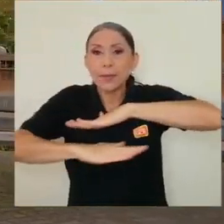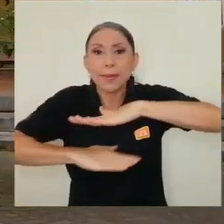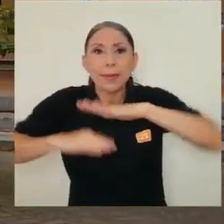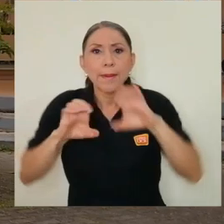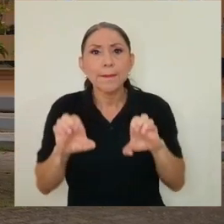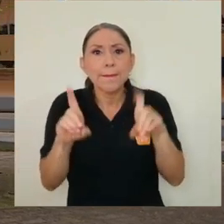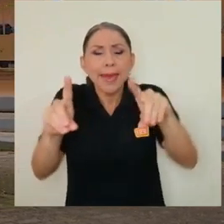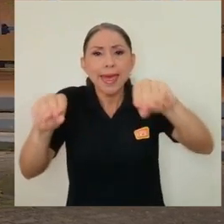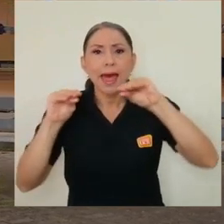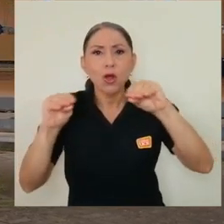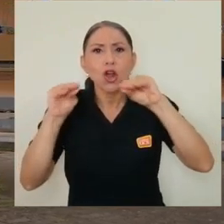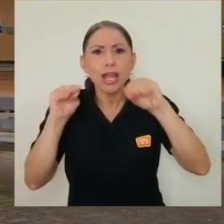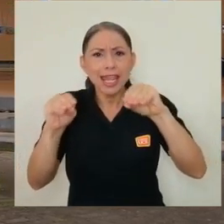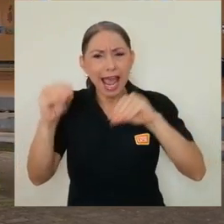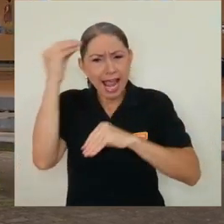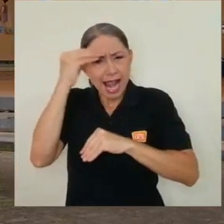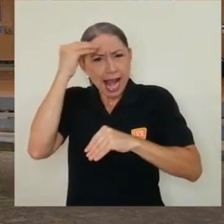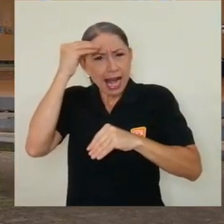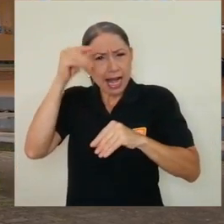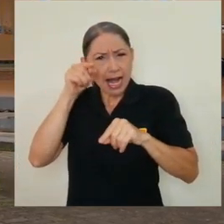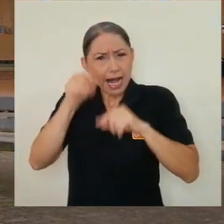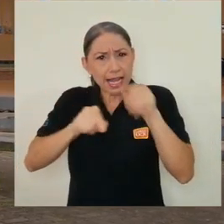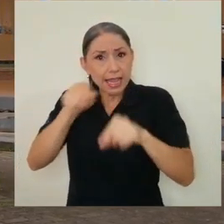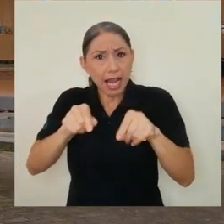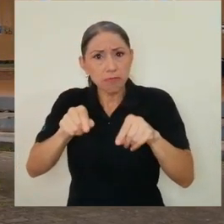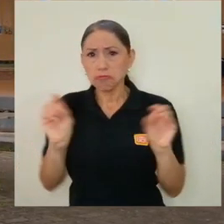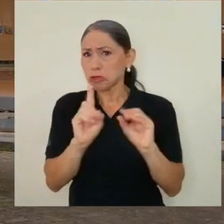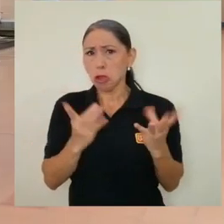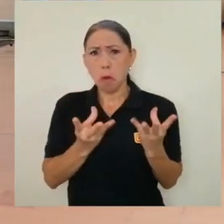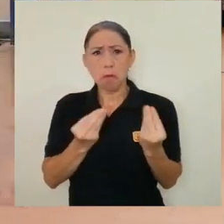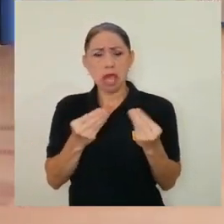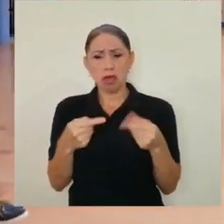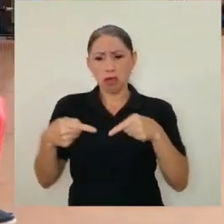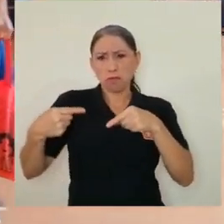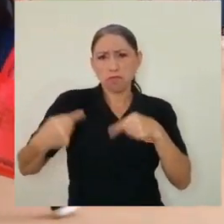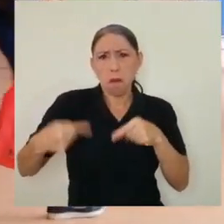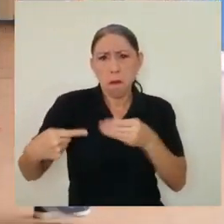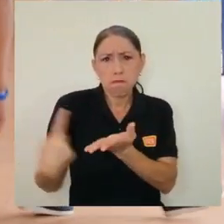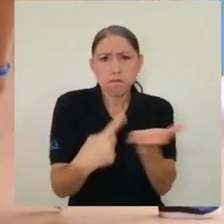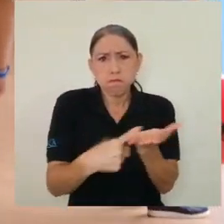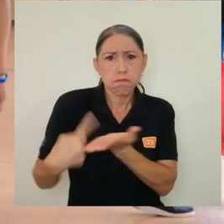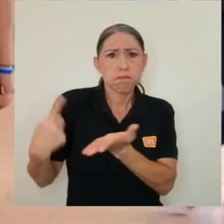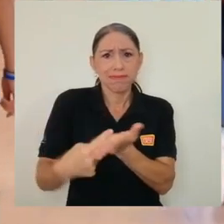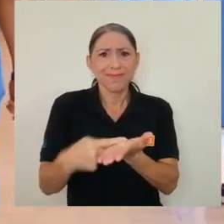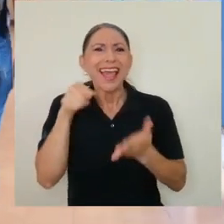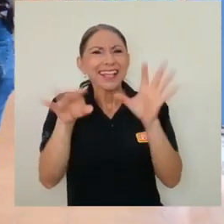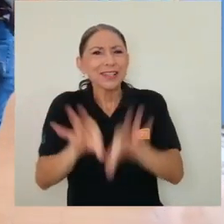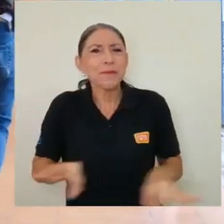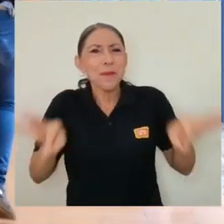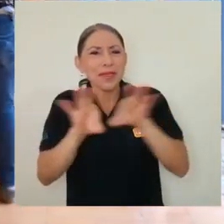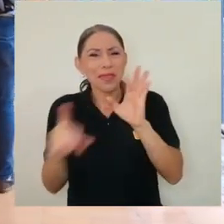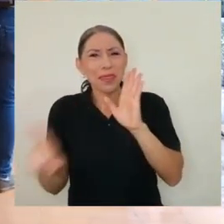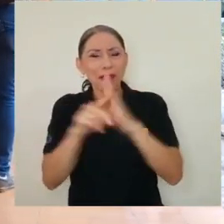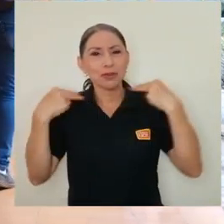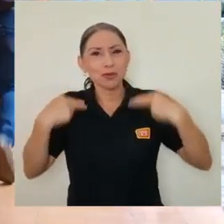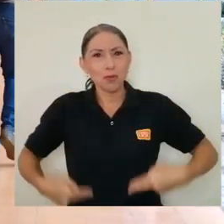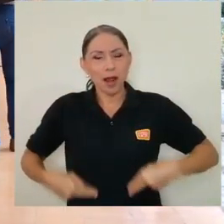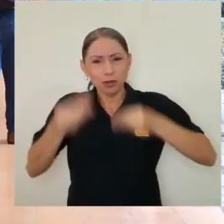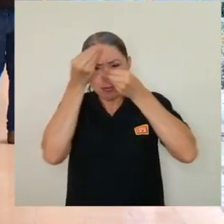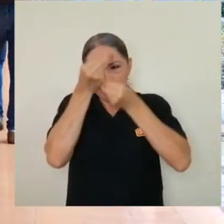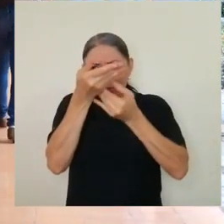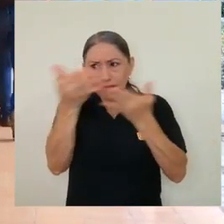pedagogía crítica y sin miedo a plantear controversias son la clave para que los derechos humanos lleguen a las mentes y a la